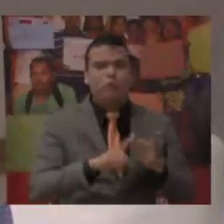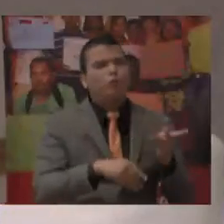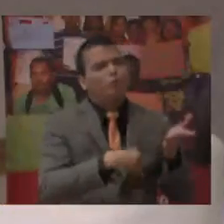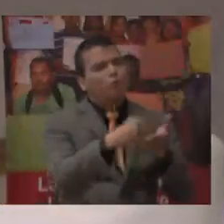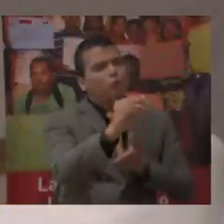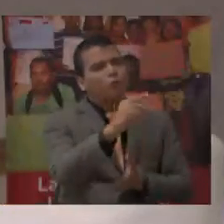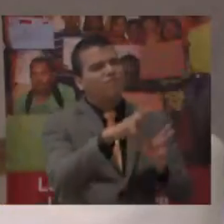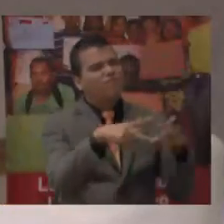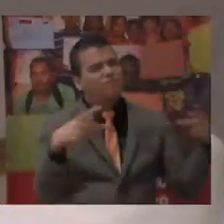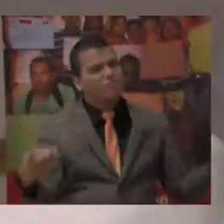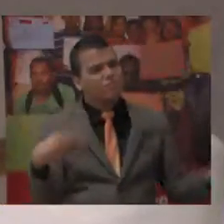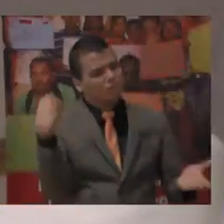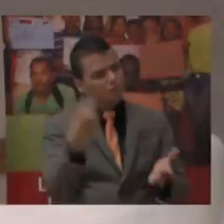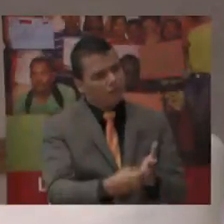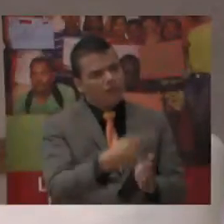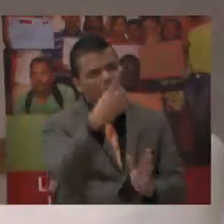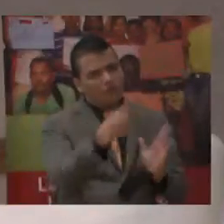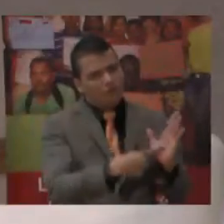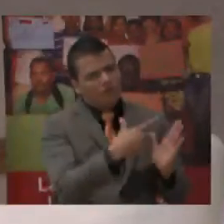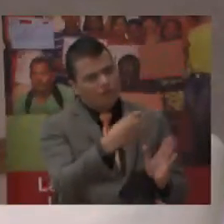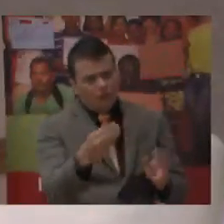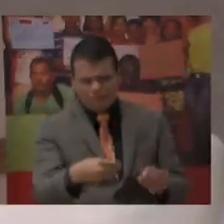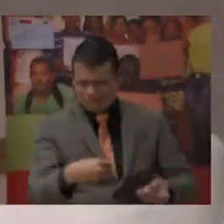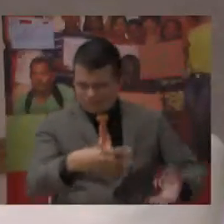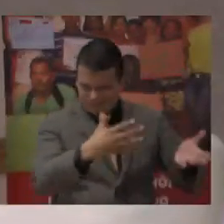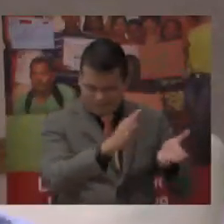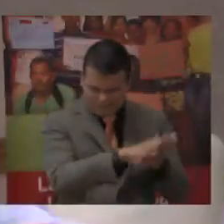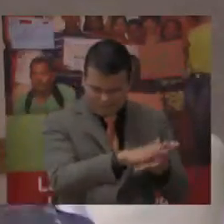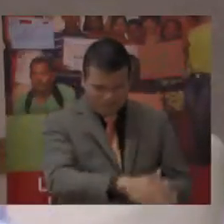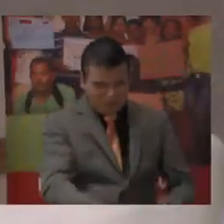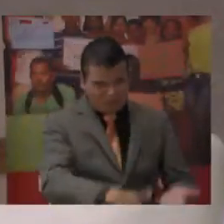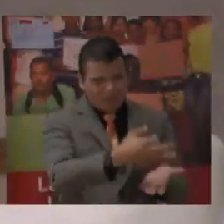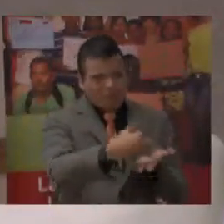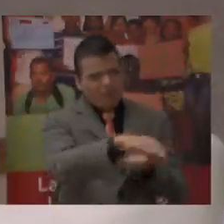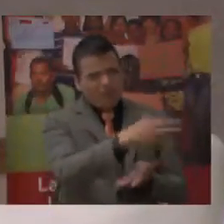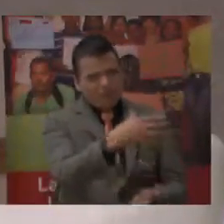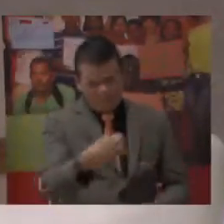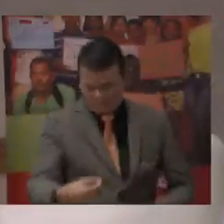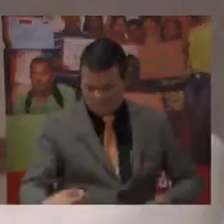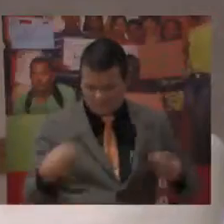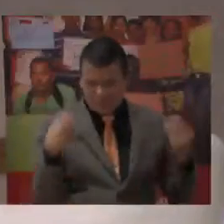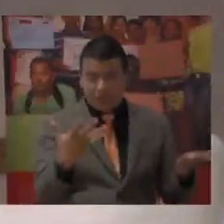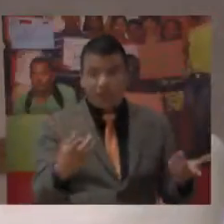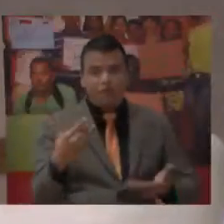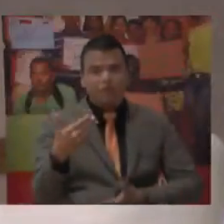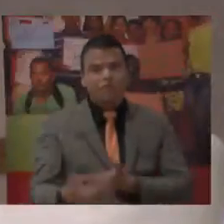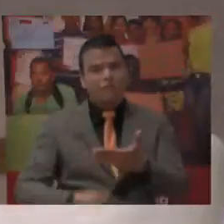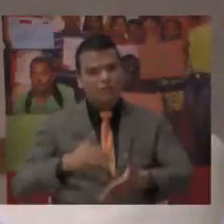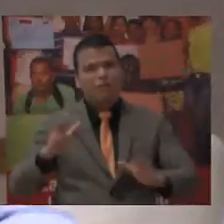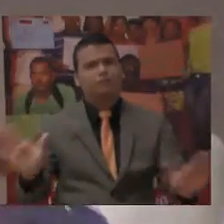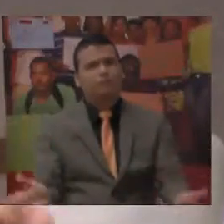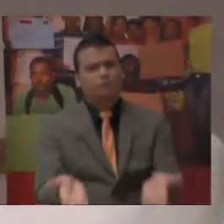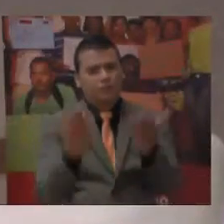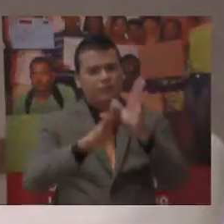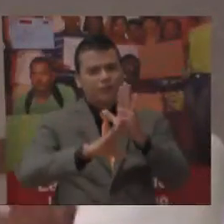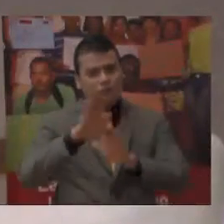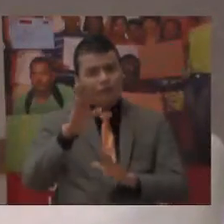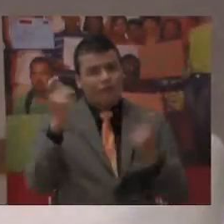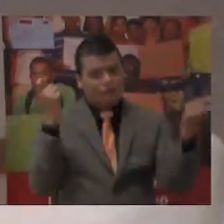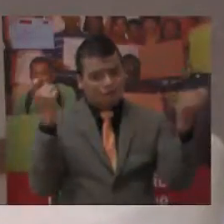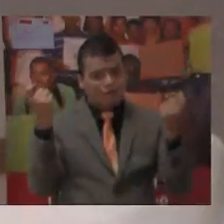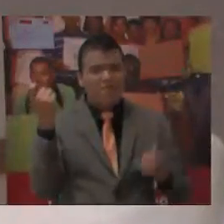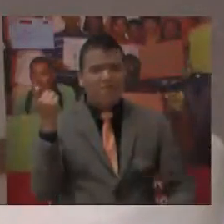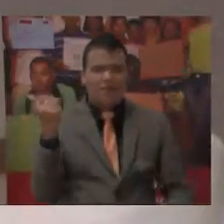cuesta 1.500 y le dé los 500 de propina al tipo que vende el periódico, este país empieza a progresar. Distribuyamos